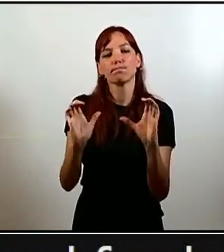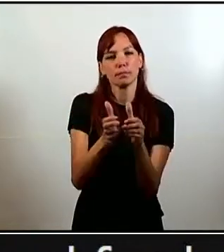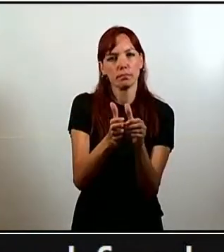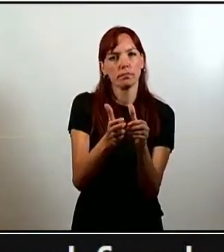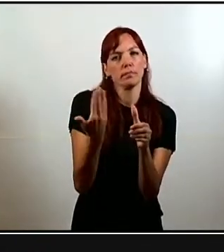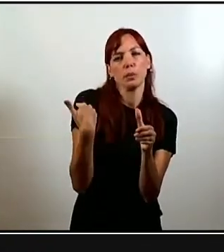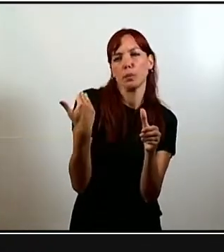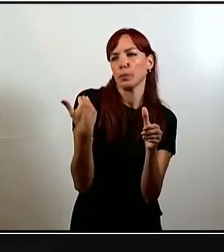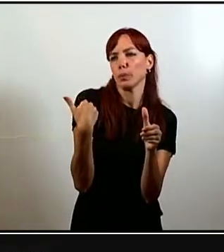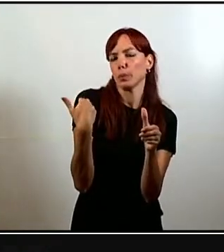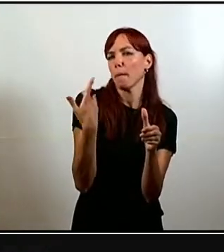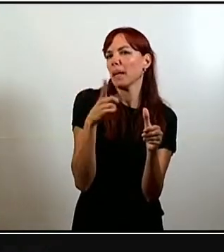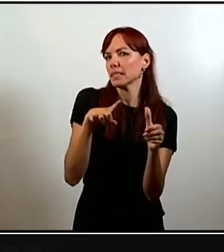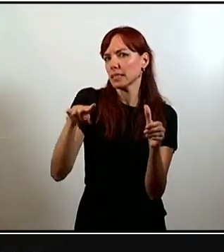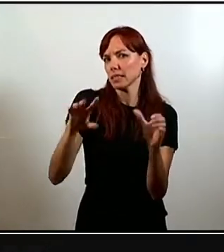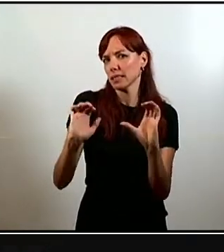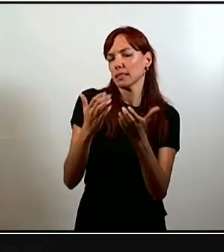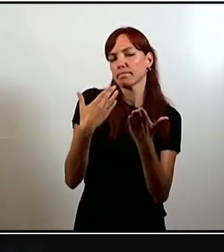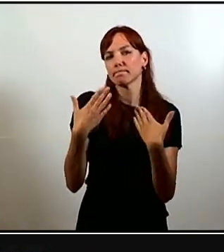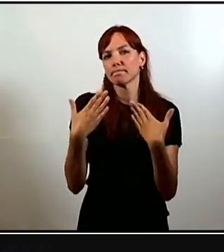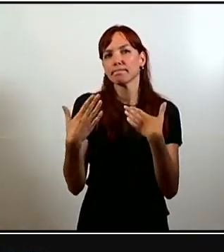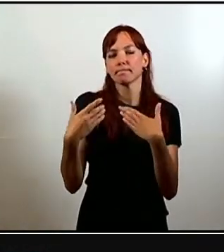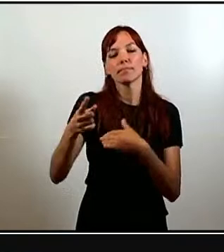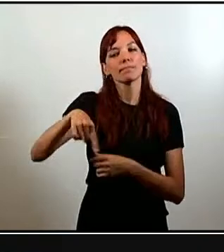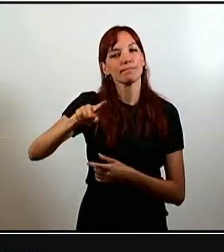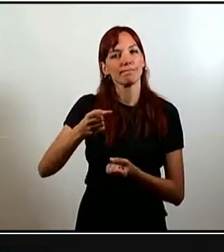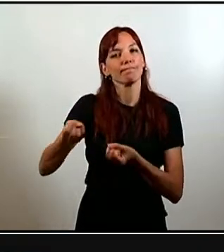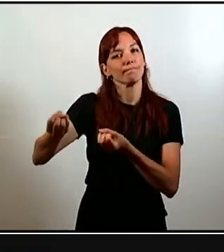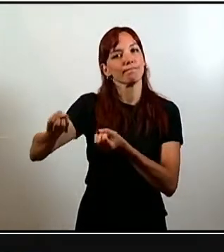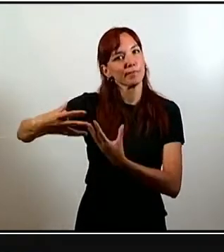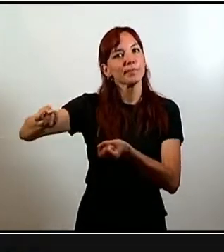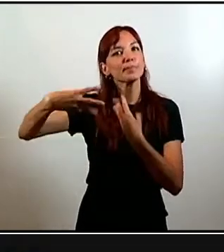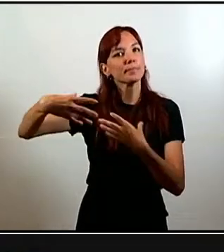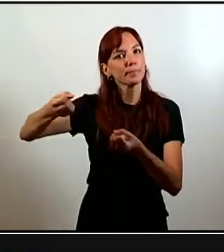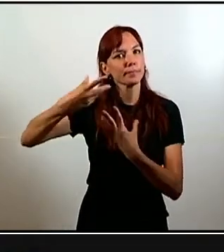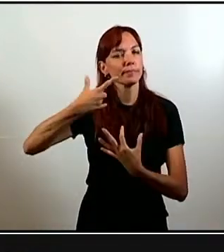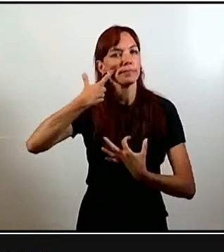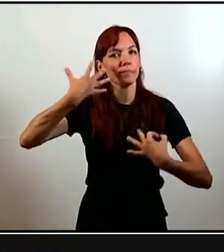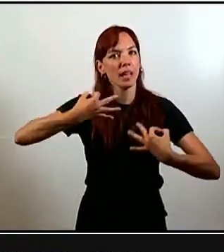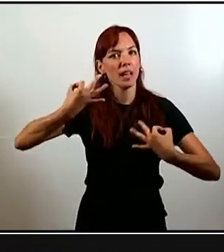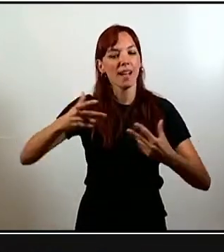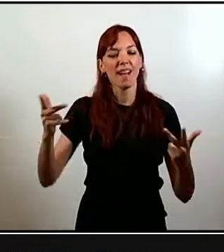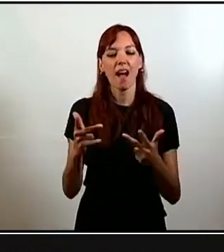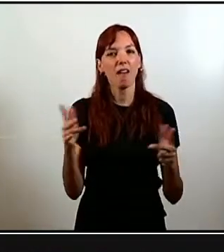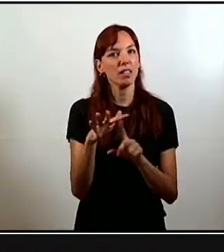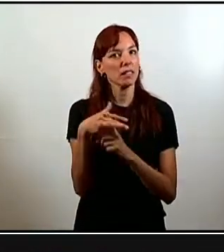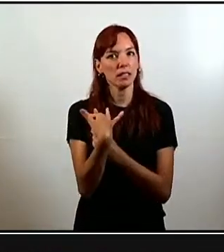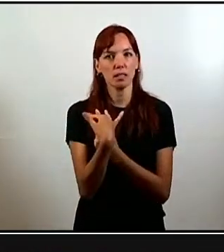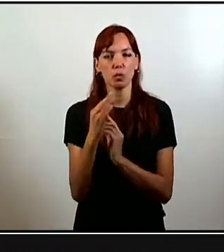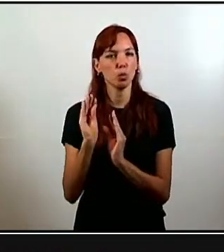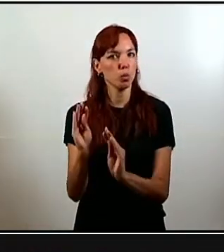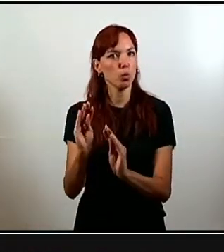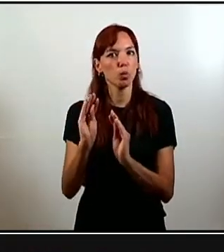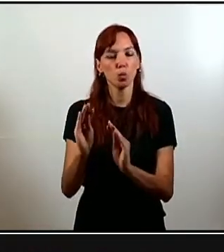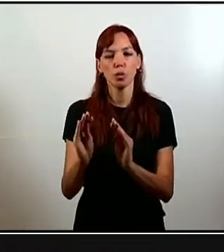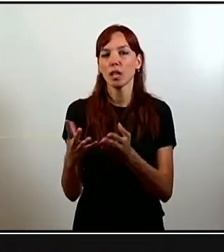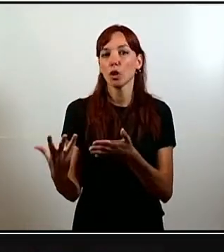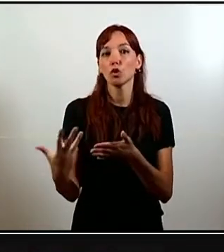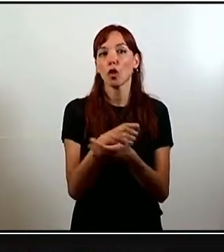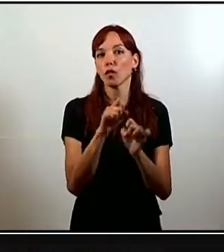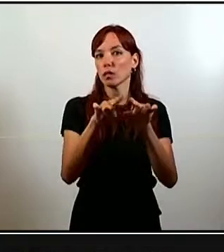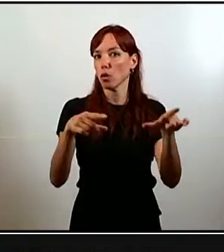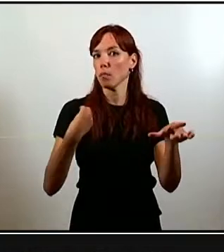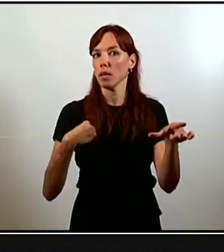reunimos hace meses ya ponían de manifiesto la situación grave que estaba atravesando todo el